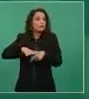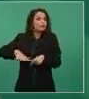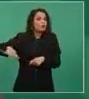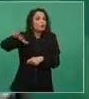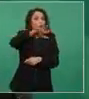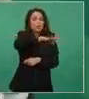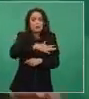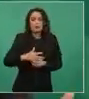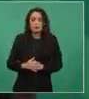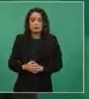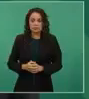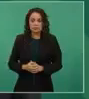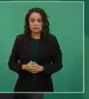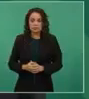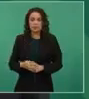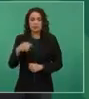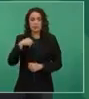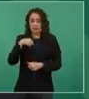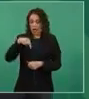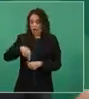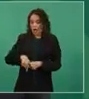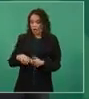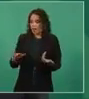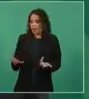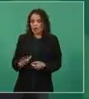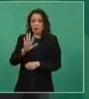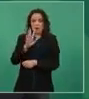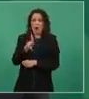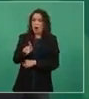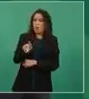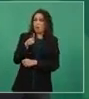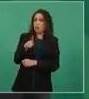No voy a estar aquí de florero, de adorno.